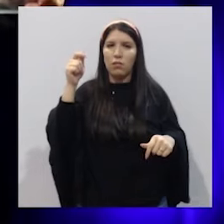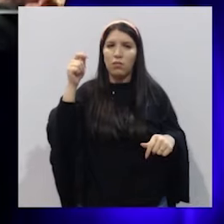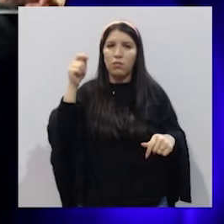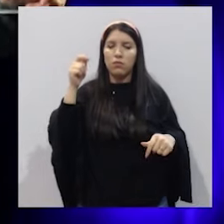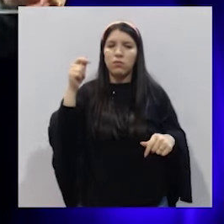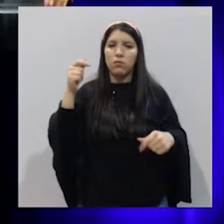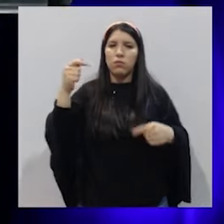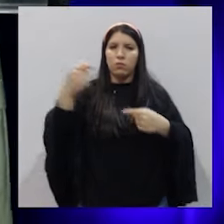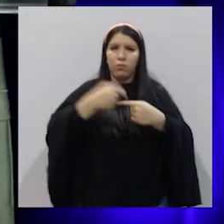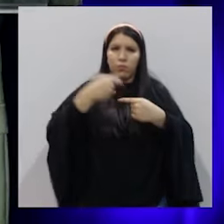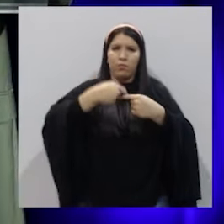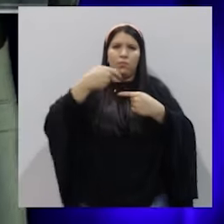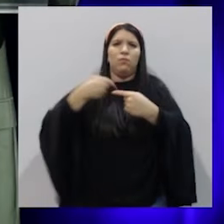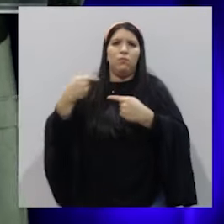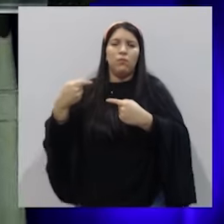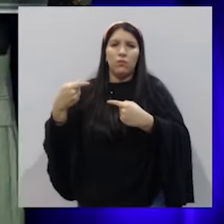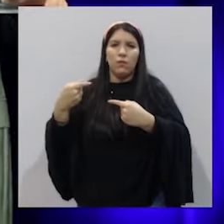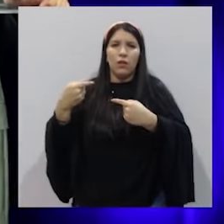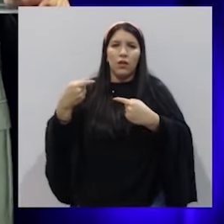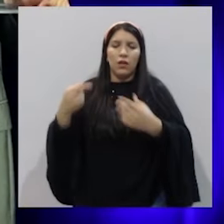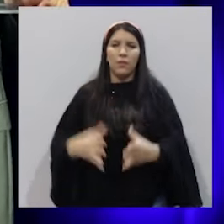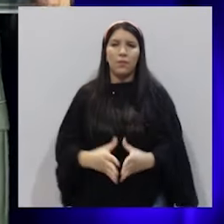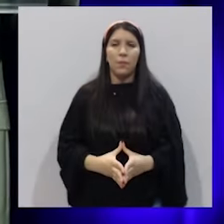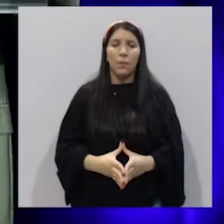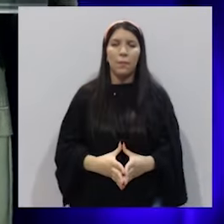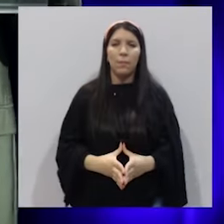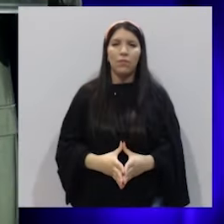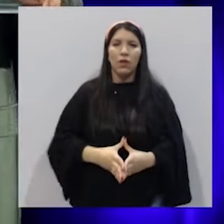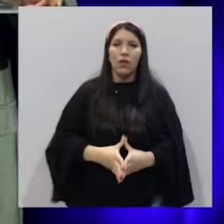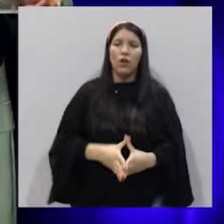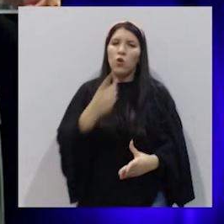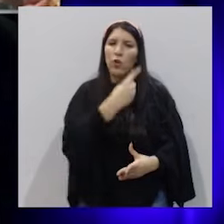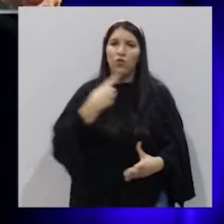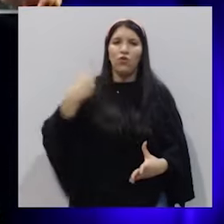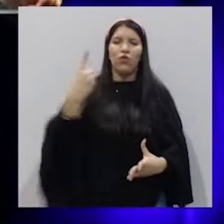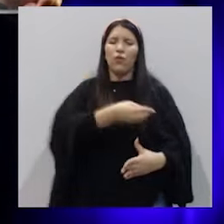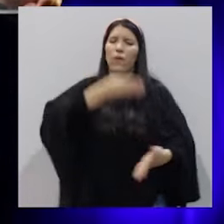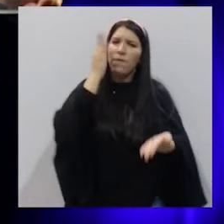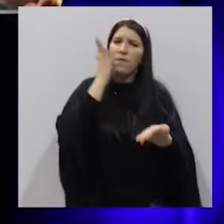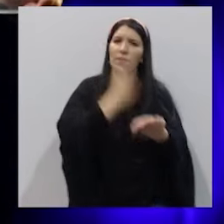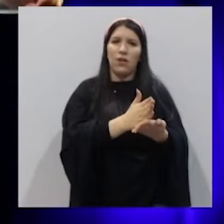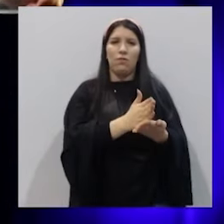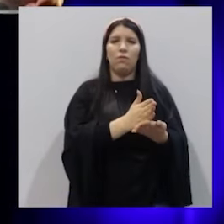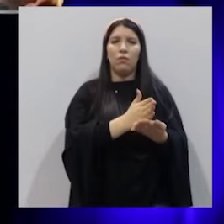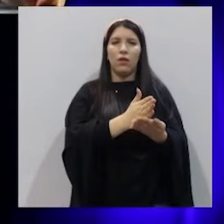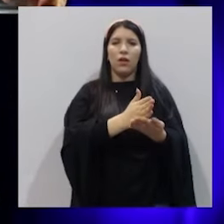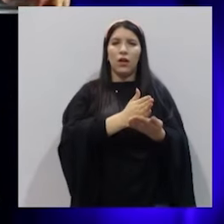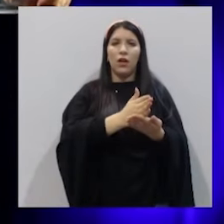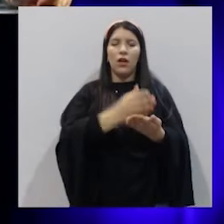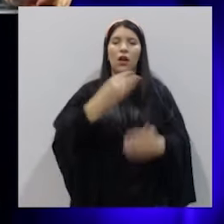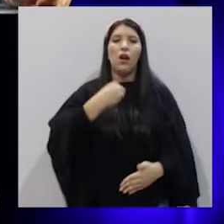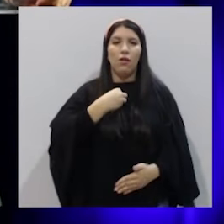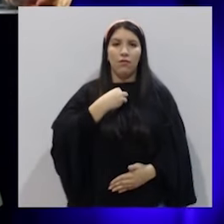manteniéndose firmes en la fe firmes en la fe es importante